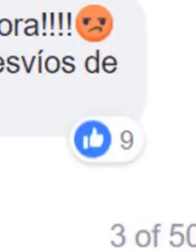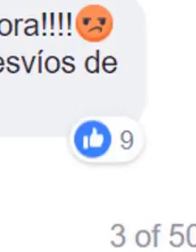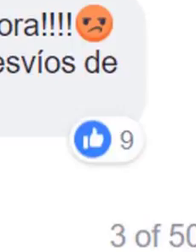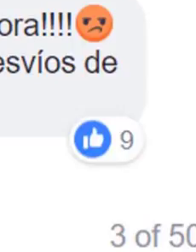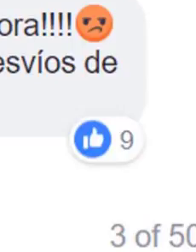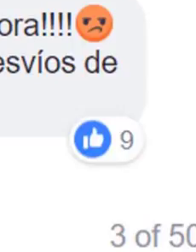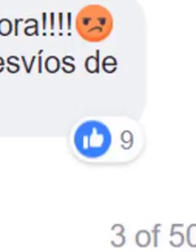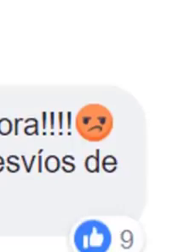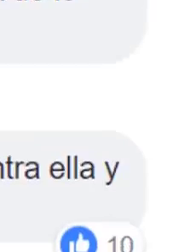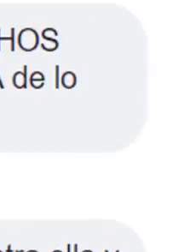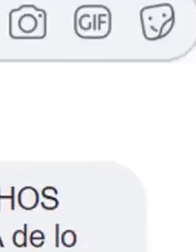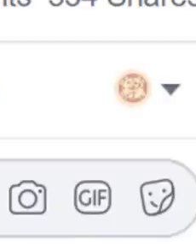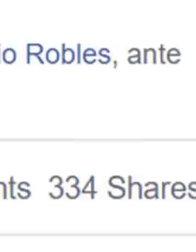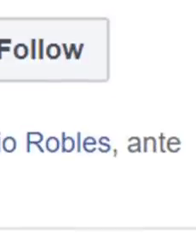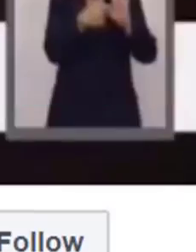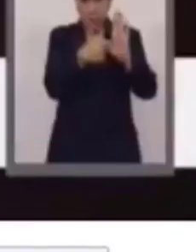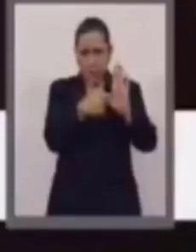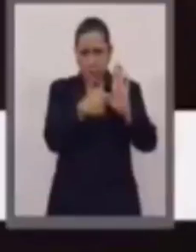de